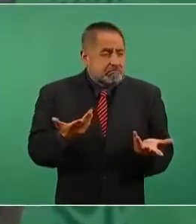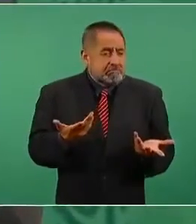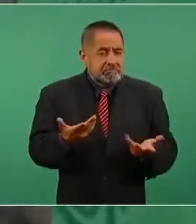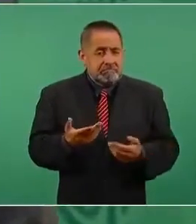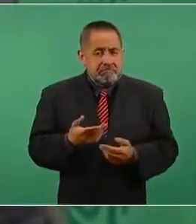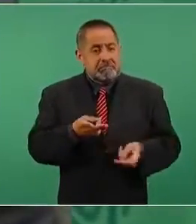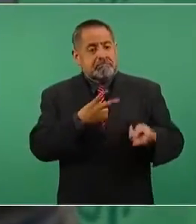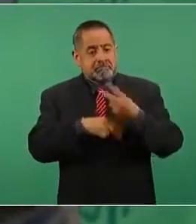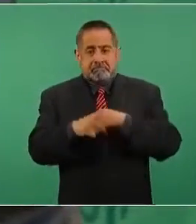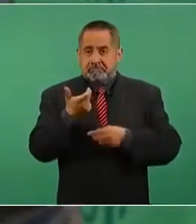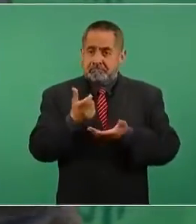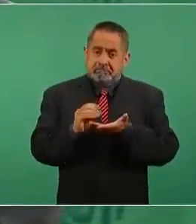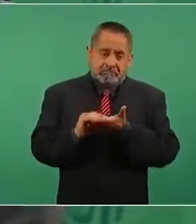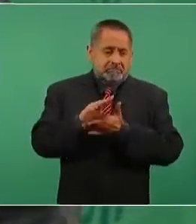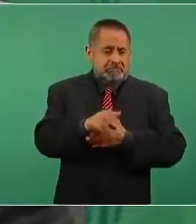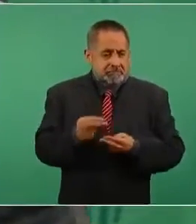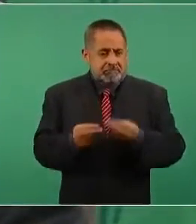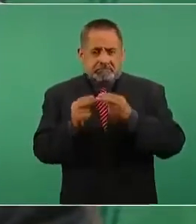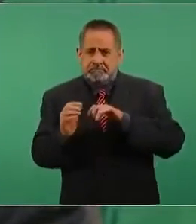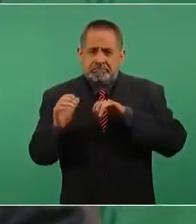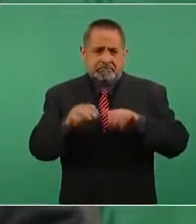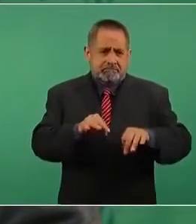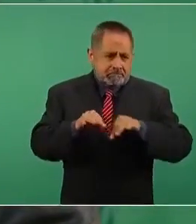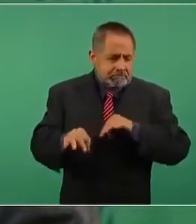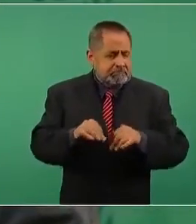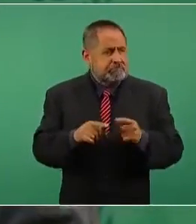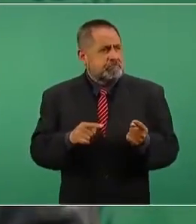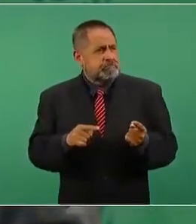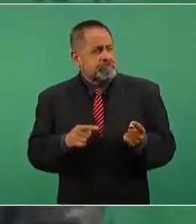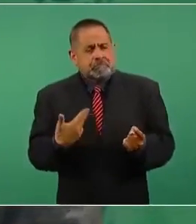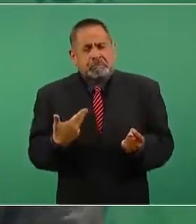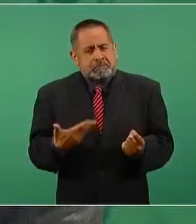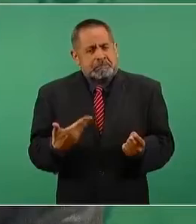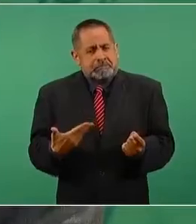porque iba a llegar inversión, porque iba a haber empleo,